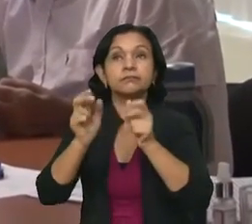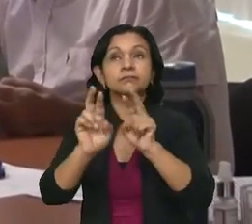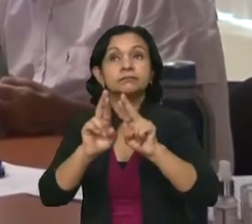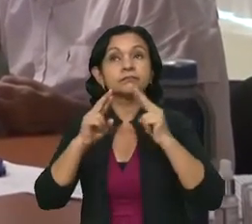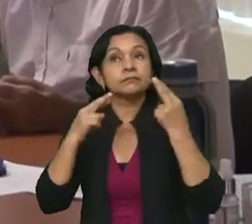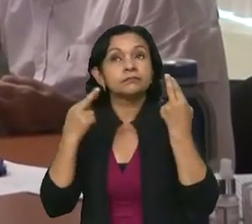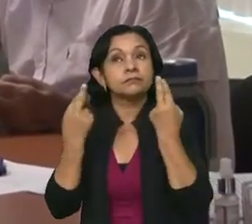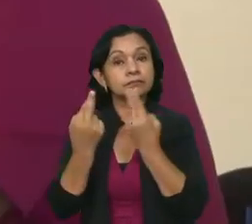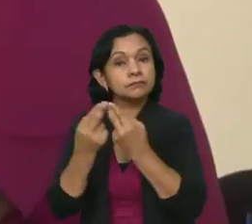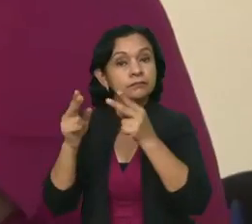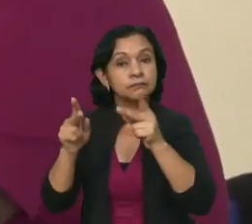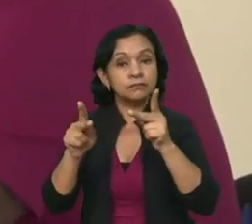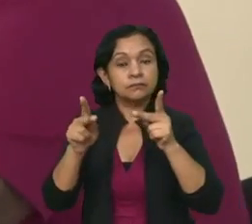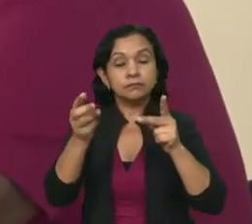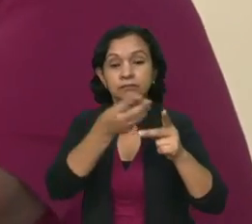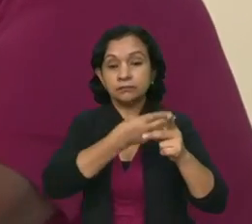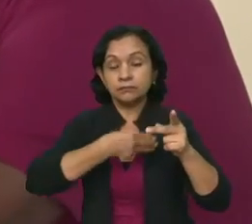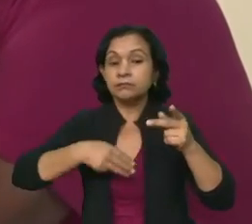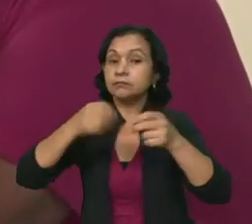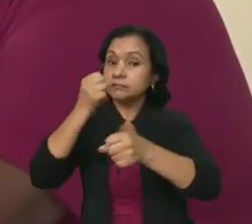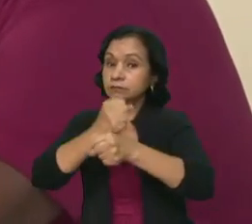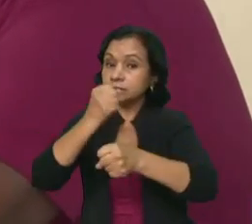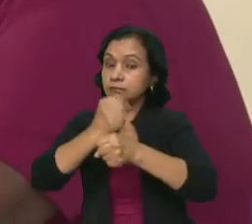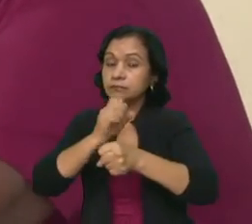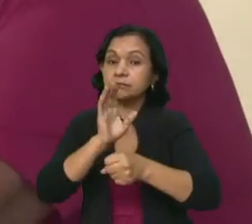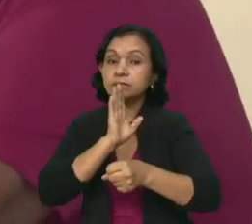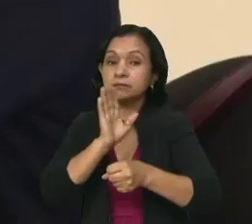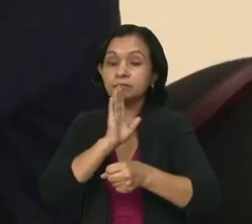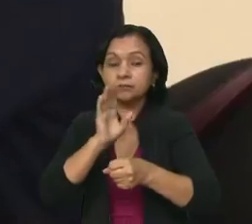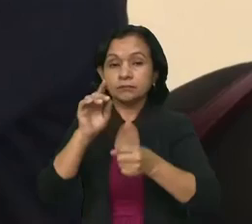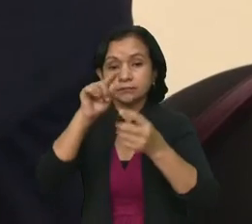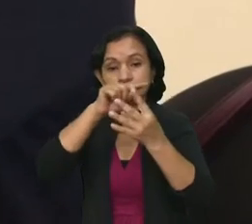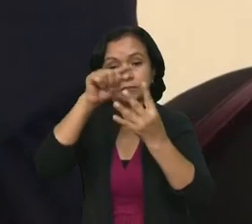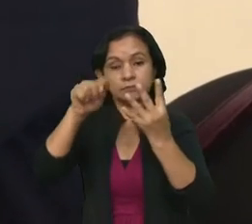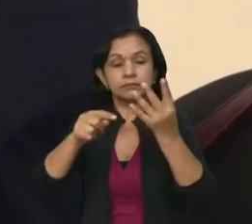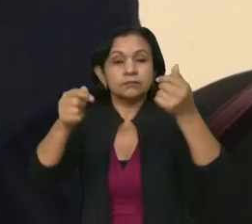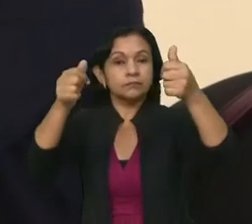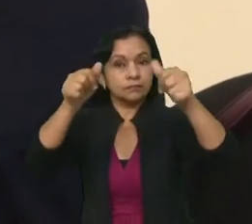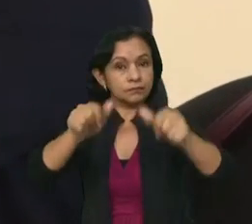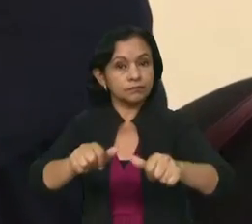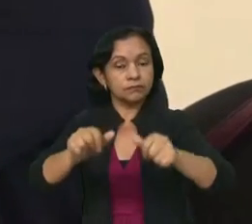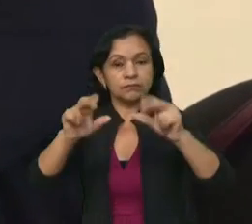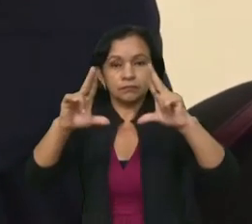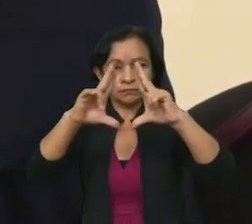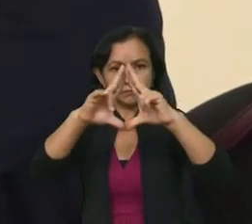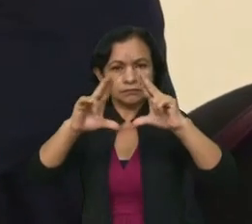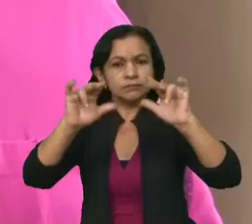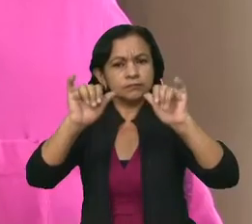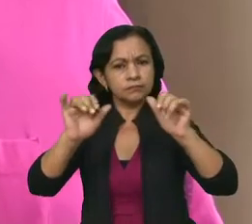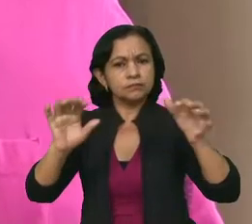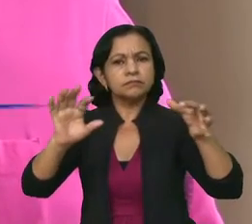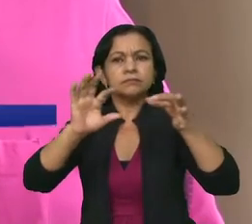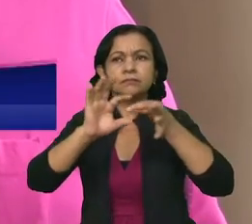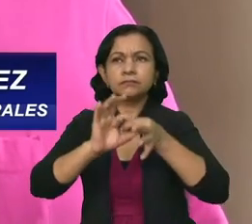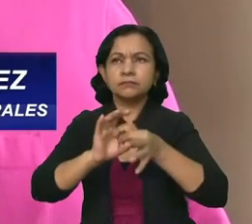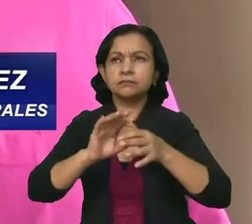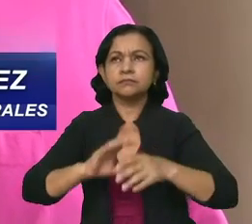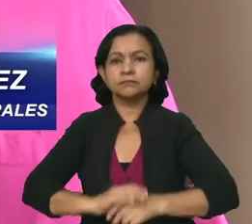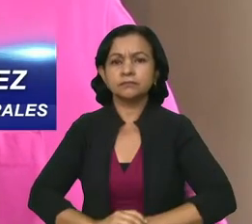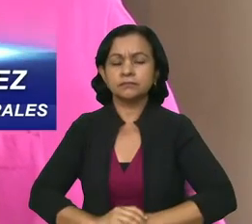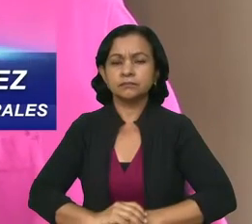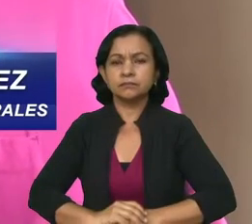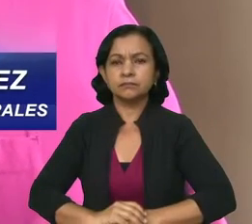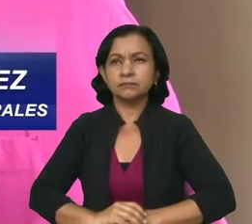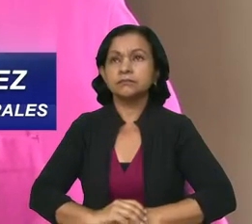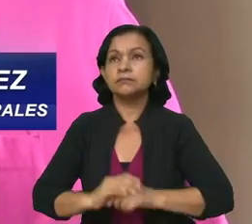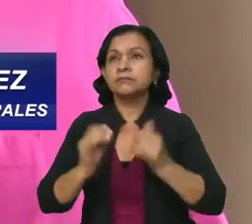con funcionarios del Ministerio del Trabajo para conversar sobre 4 tratados de los que Nicaragua ya es parte. Era para